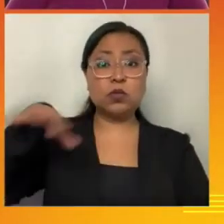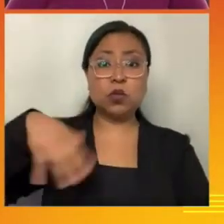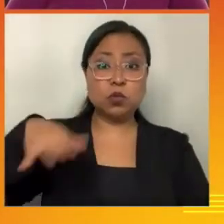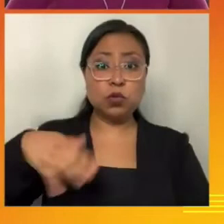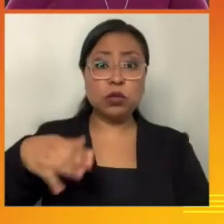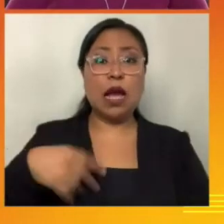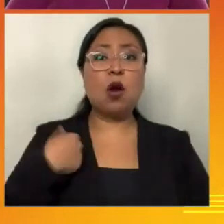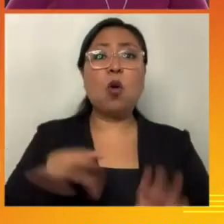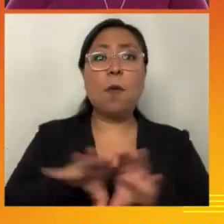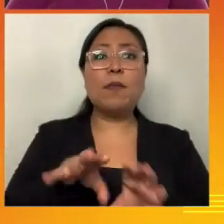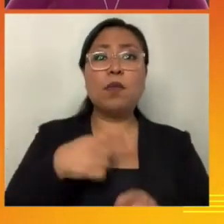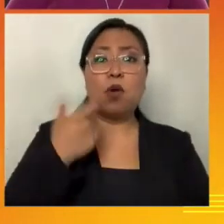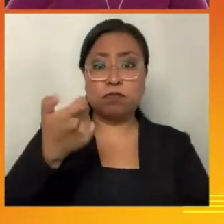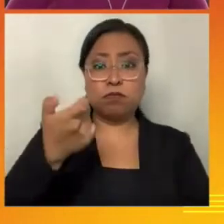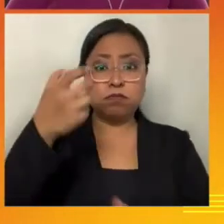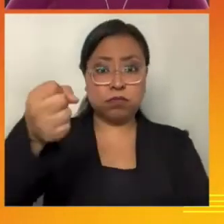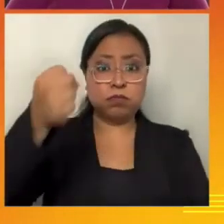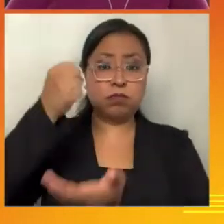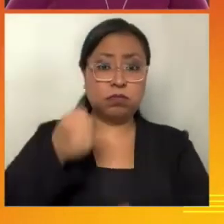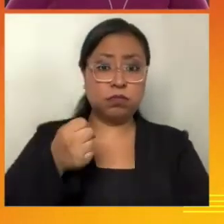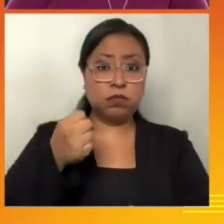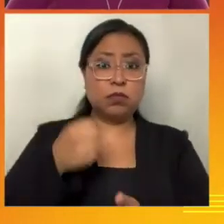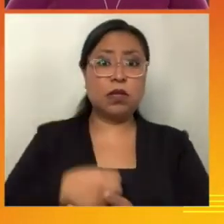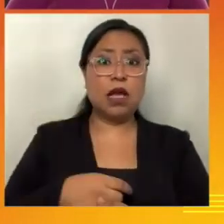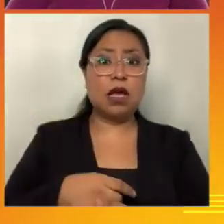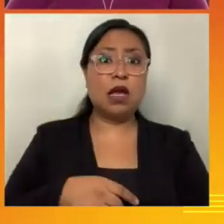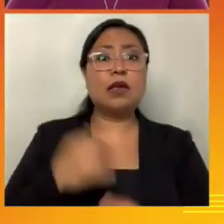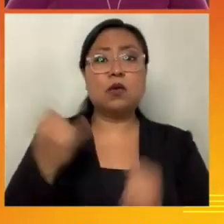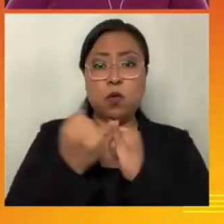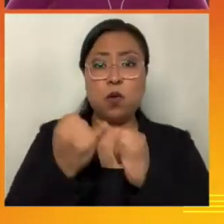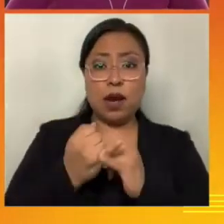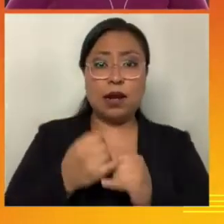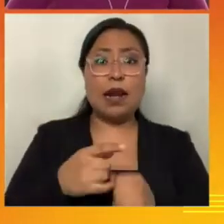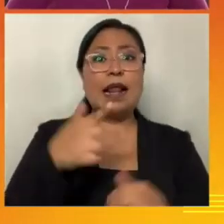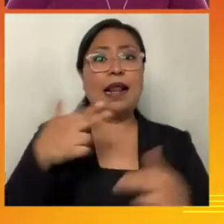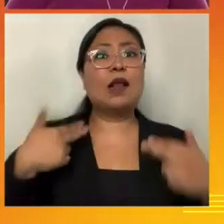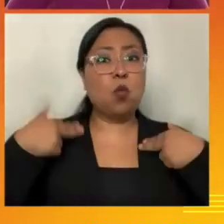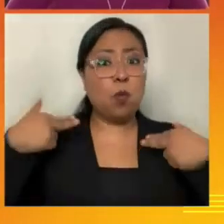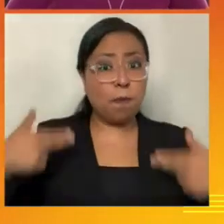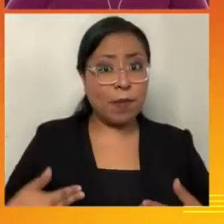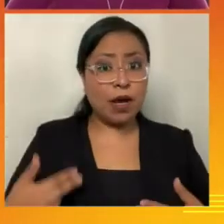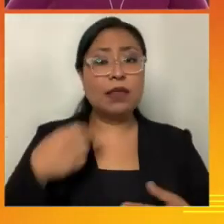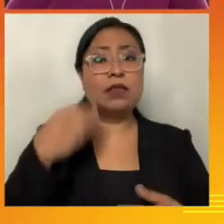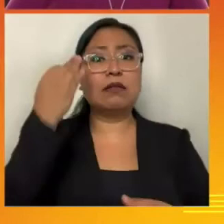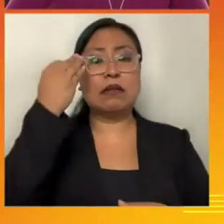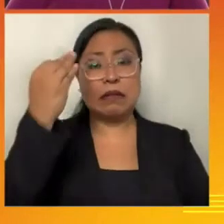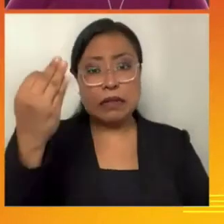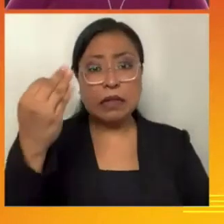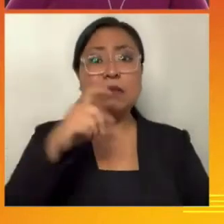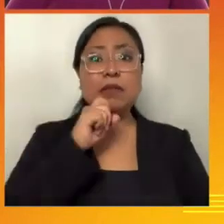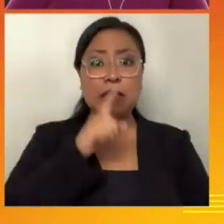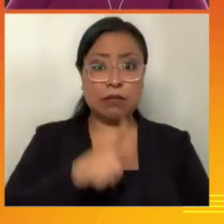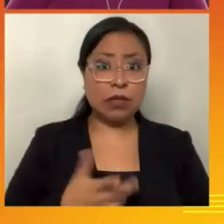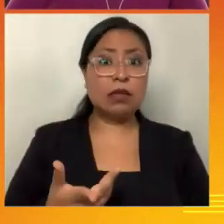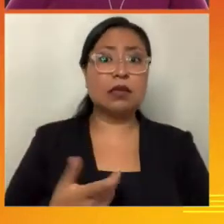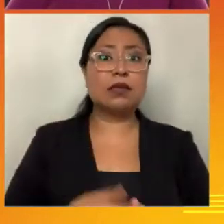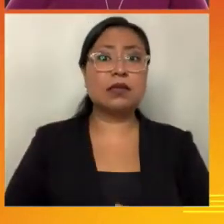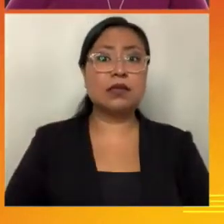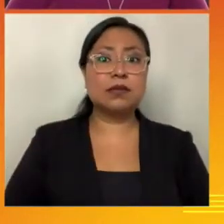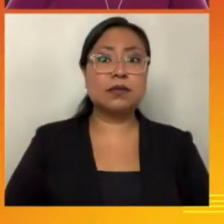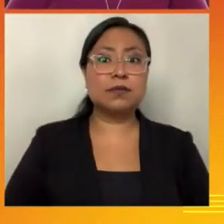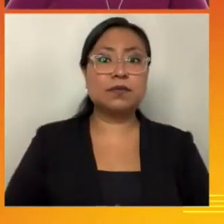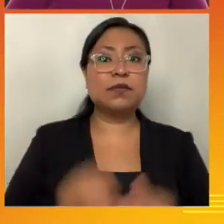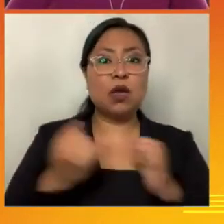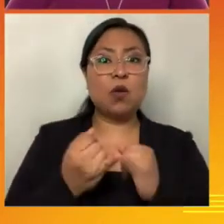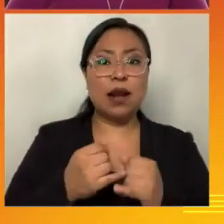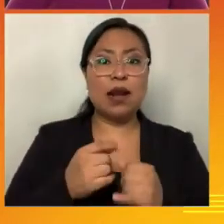recursos, que son pues desde recursos humanos a recursos de tiempo y obviamente recursos en